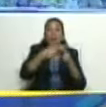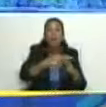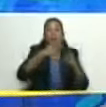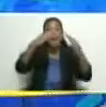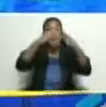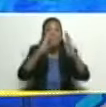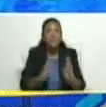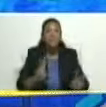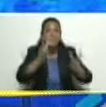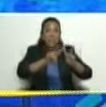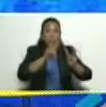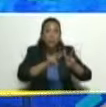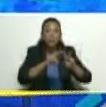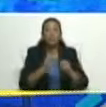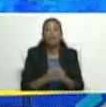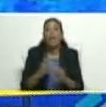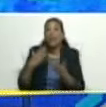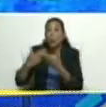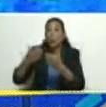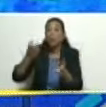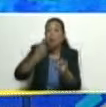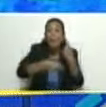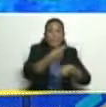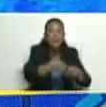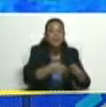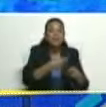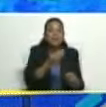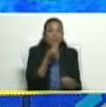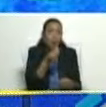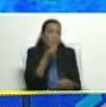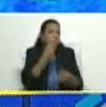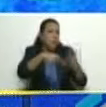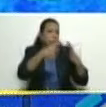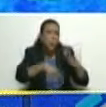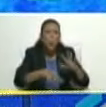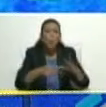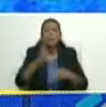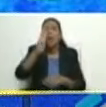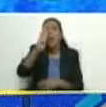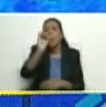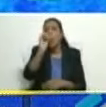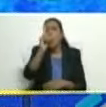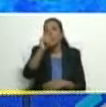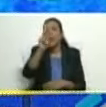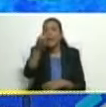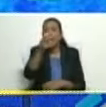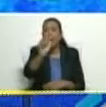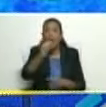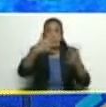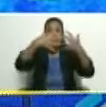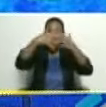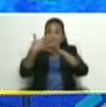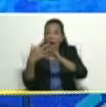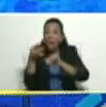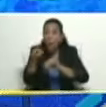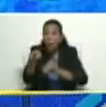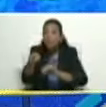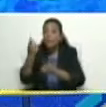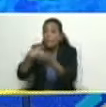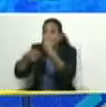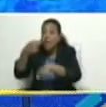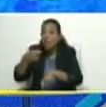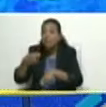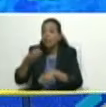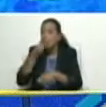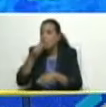Credivida, el financiamiento de las bodegas y el financiamiento de los emprendedores del barrio. Está en manos